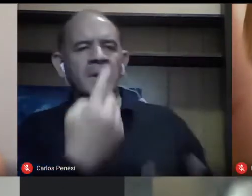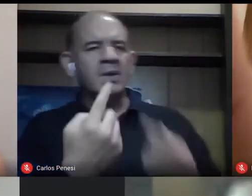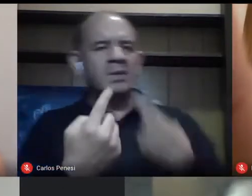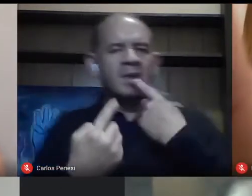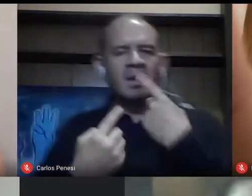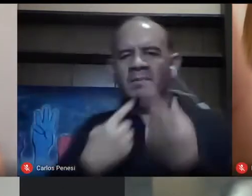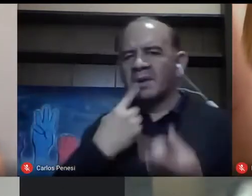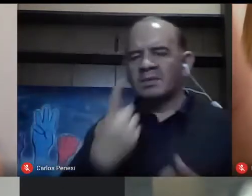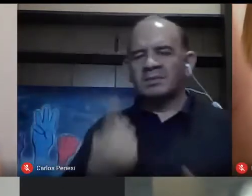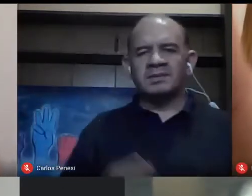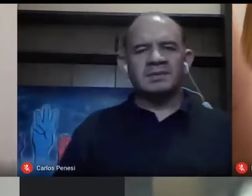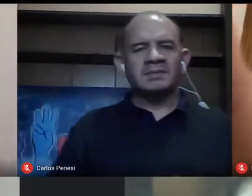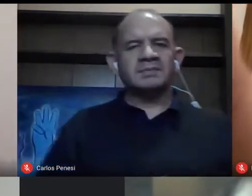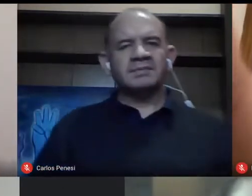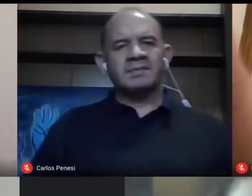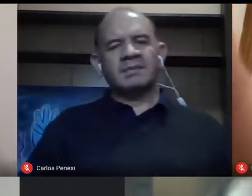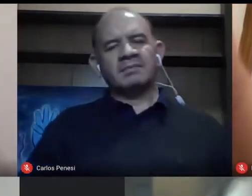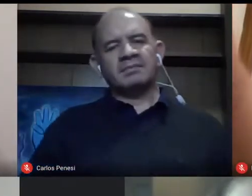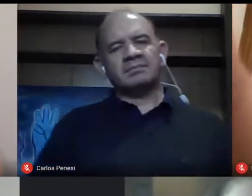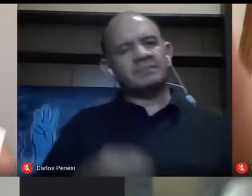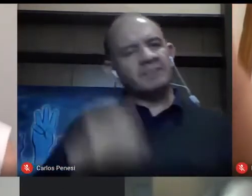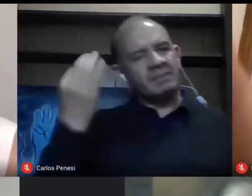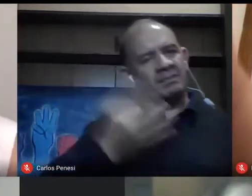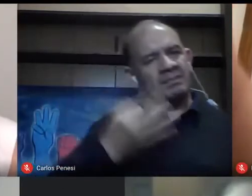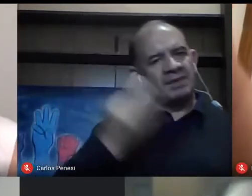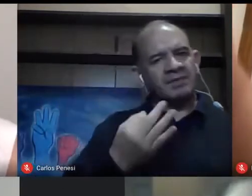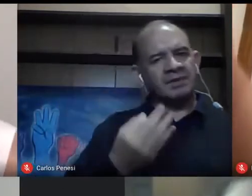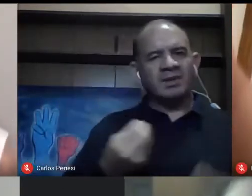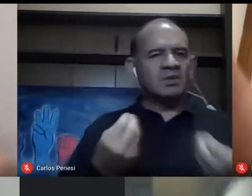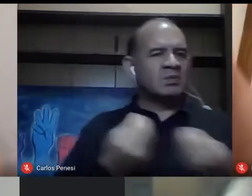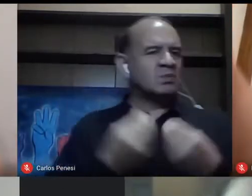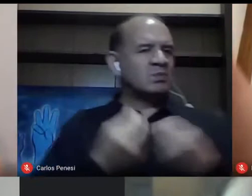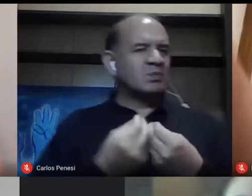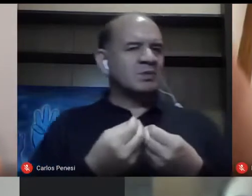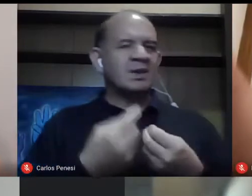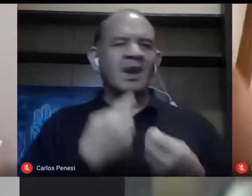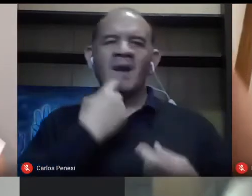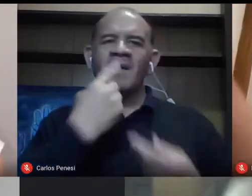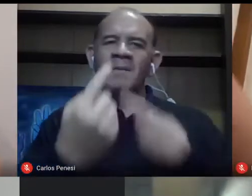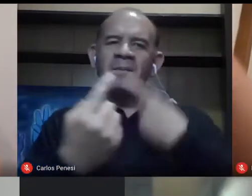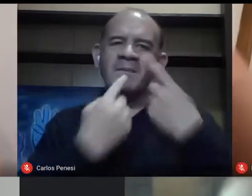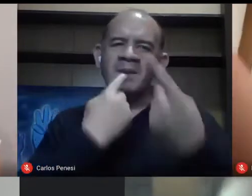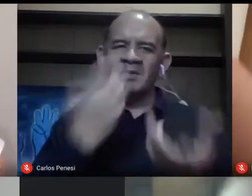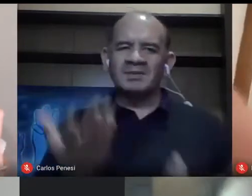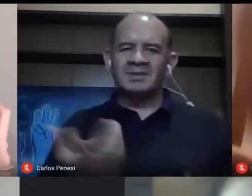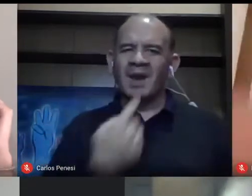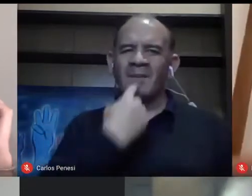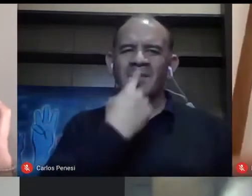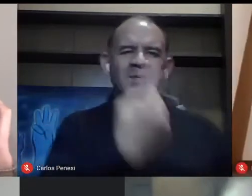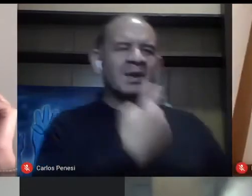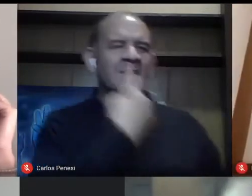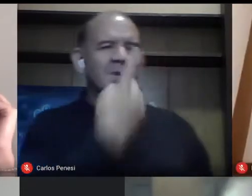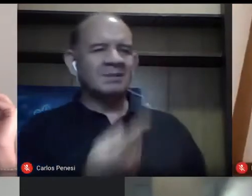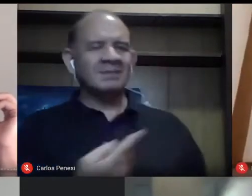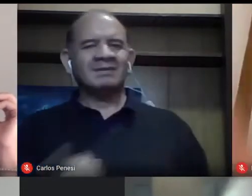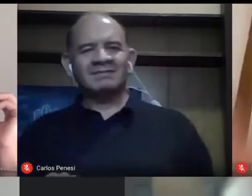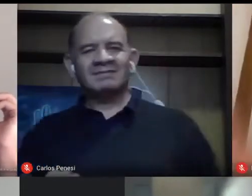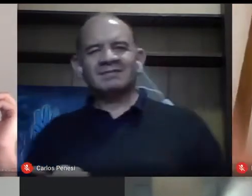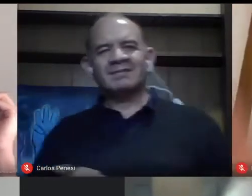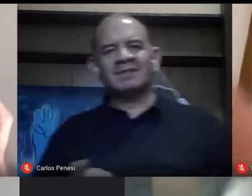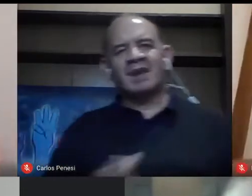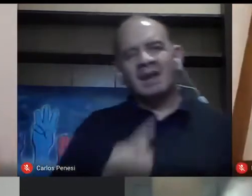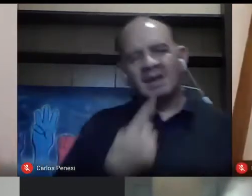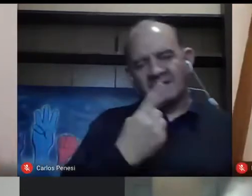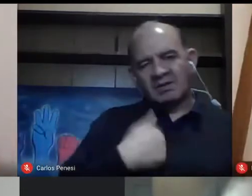agradecemos. Perfecto. Bueno, son varias, espero no olvidarme de ninguna. En principio sí, la